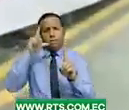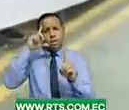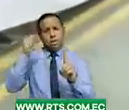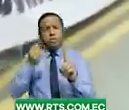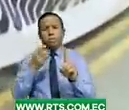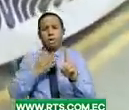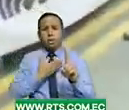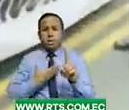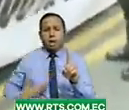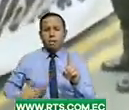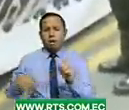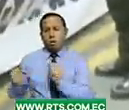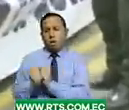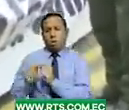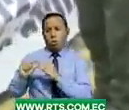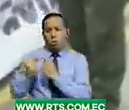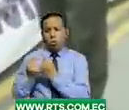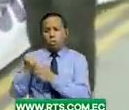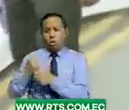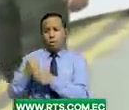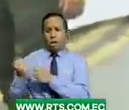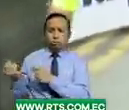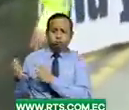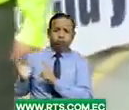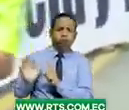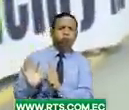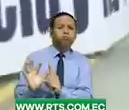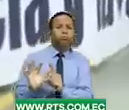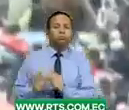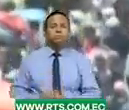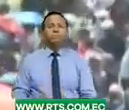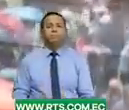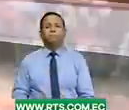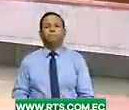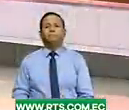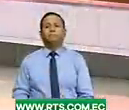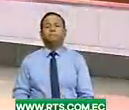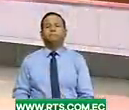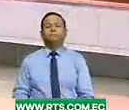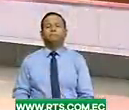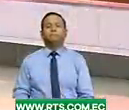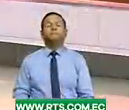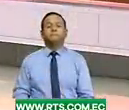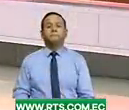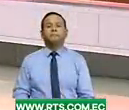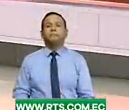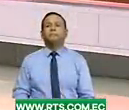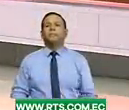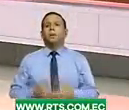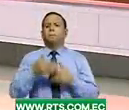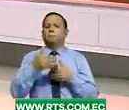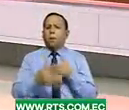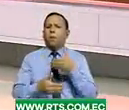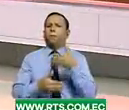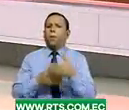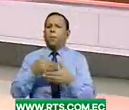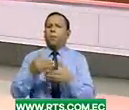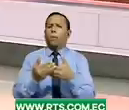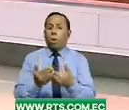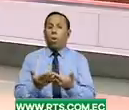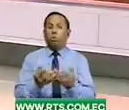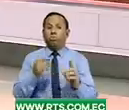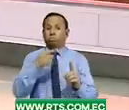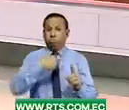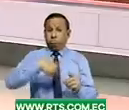su gabinete ministerial. Y con poco aporte a la acusación